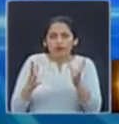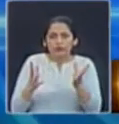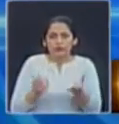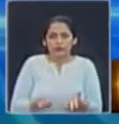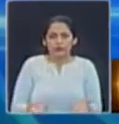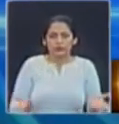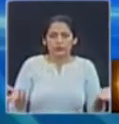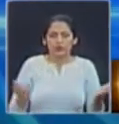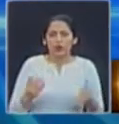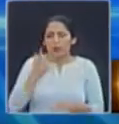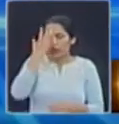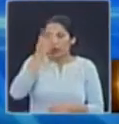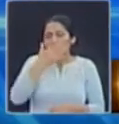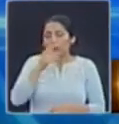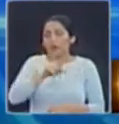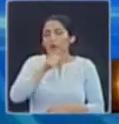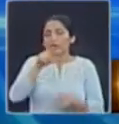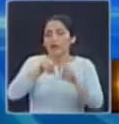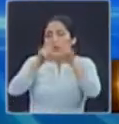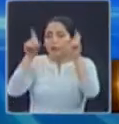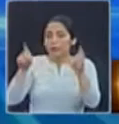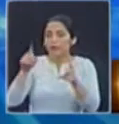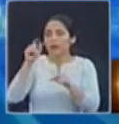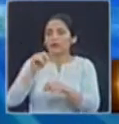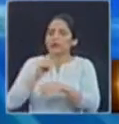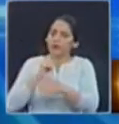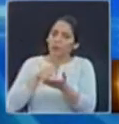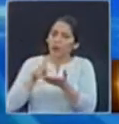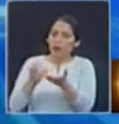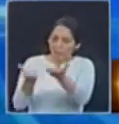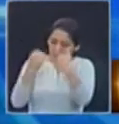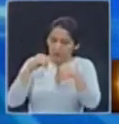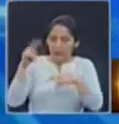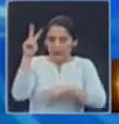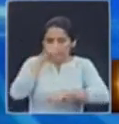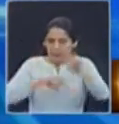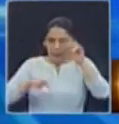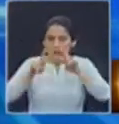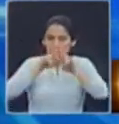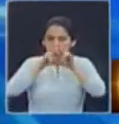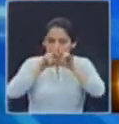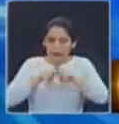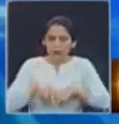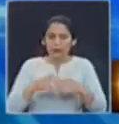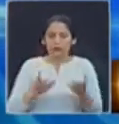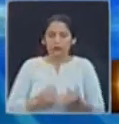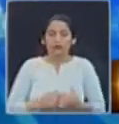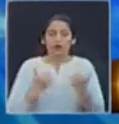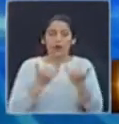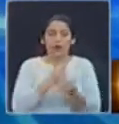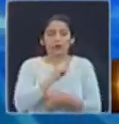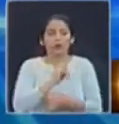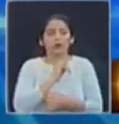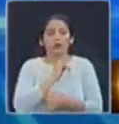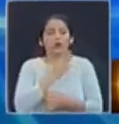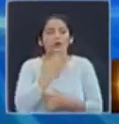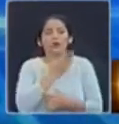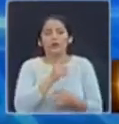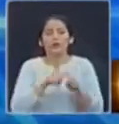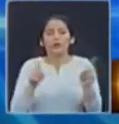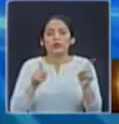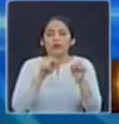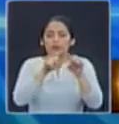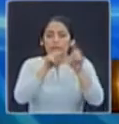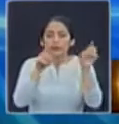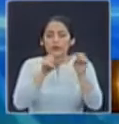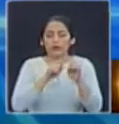Unidos. Es que son transacciones que se hacen obligatoriamente con el sistema financiero internacional. Y bajo esa fórmula, pues aunque no hayan hecho